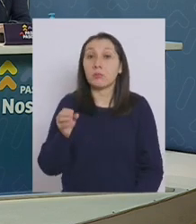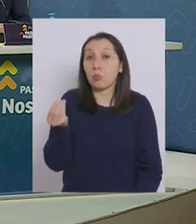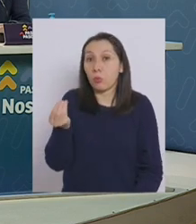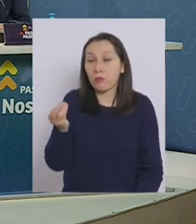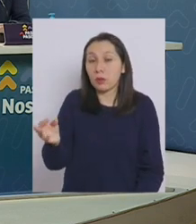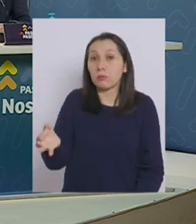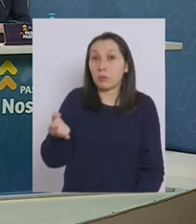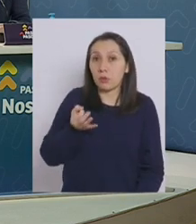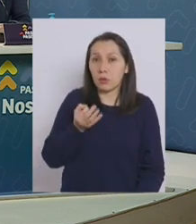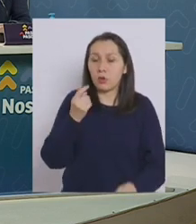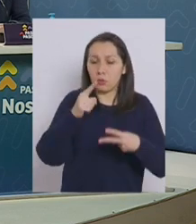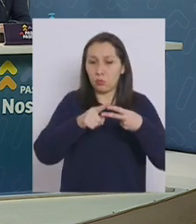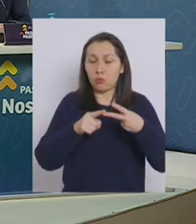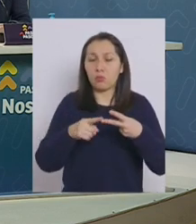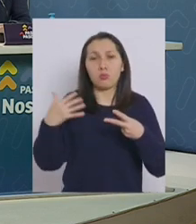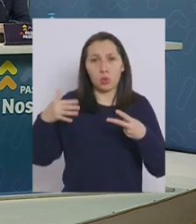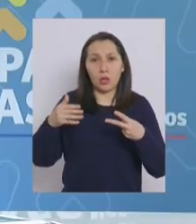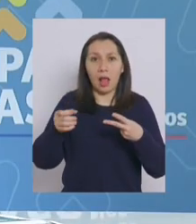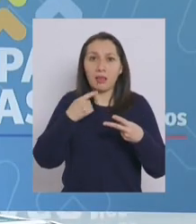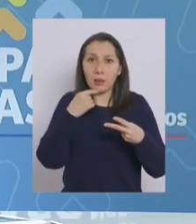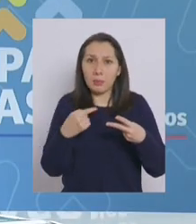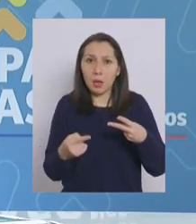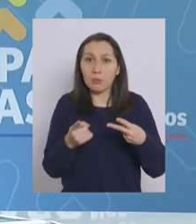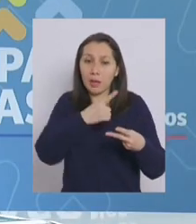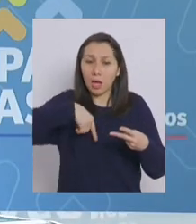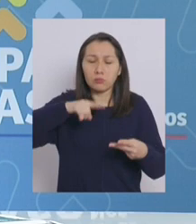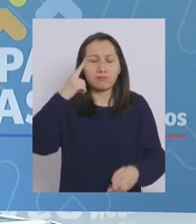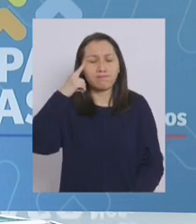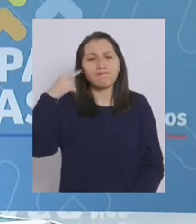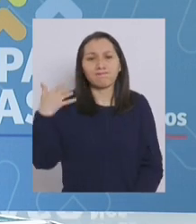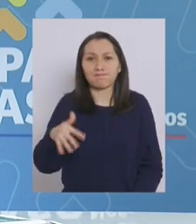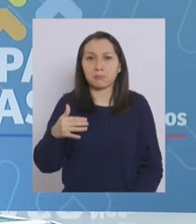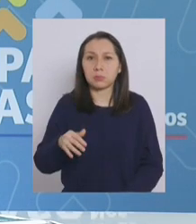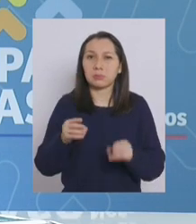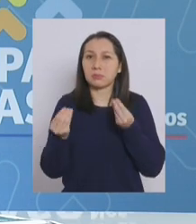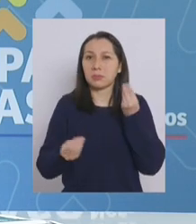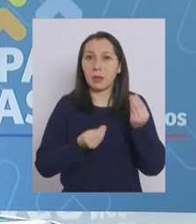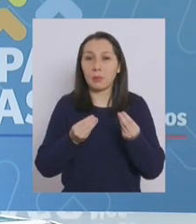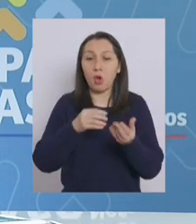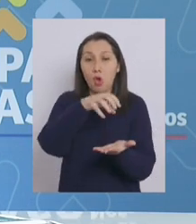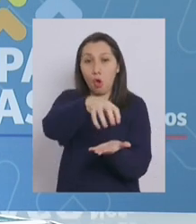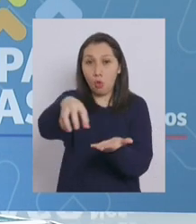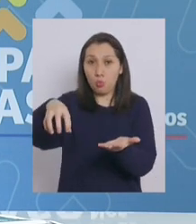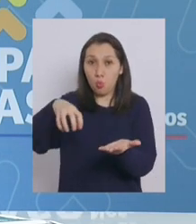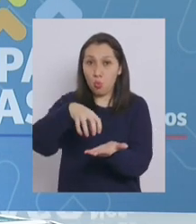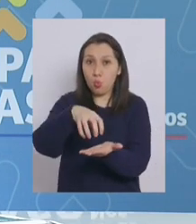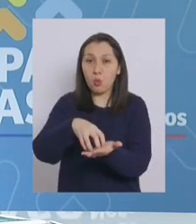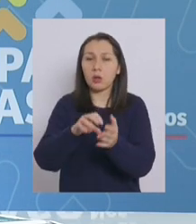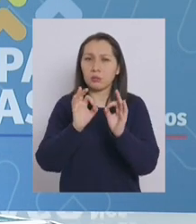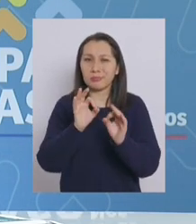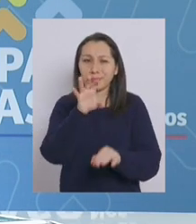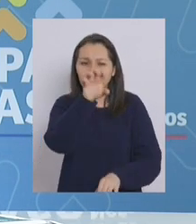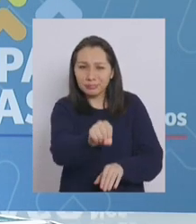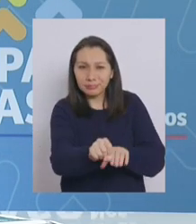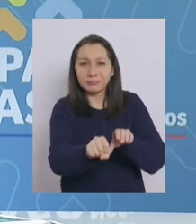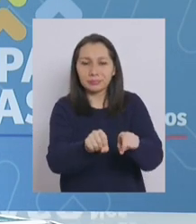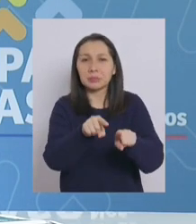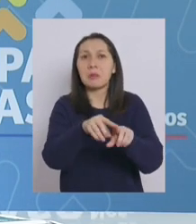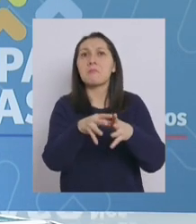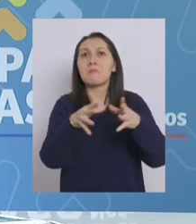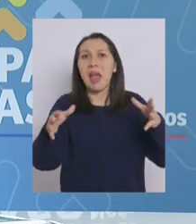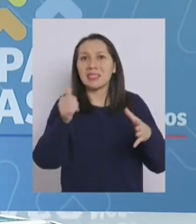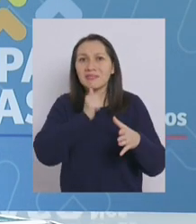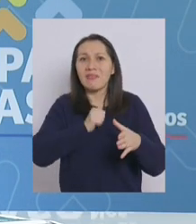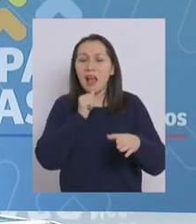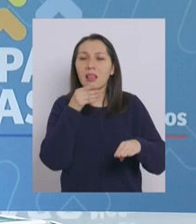destaca realmente dos puntos que para nosotros son fundamentales. El hecho que son comunas que están identificadas, donde hay más